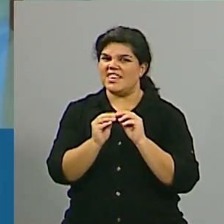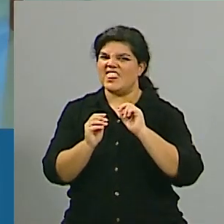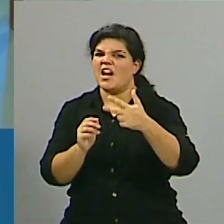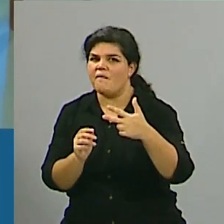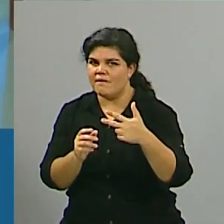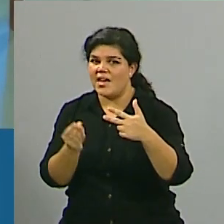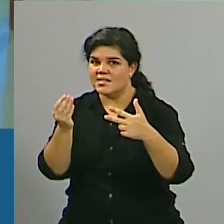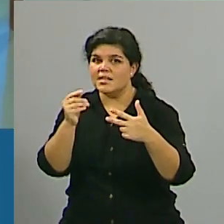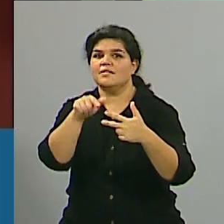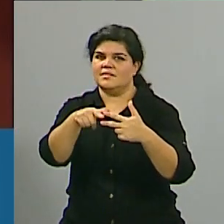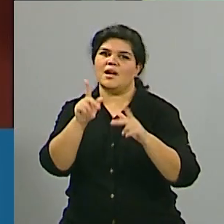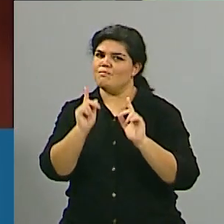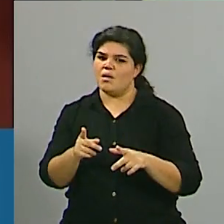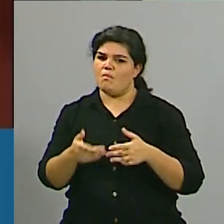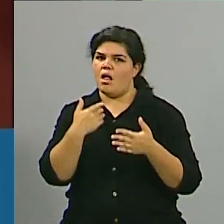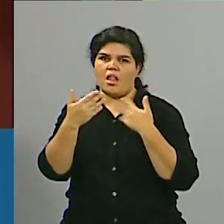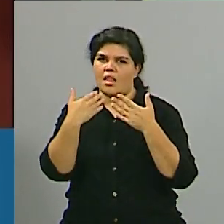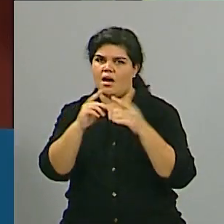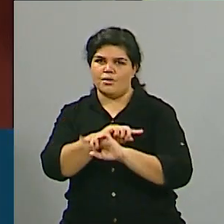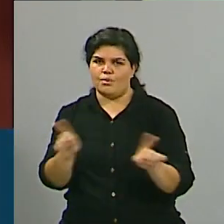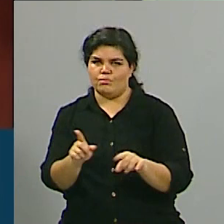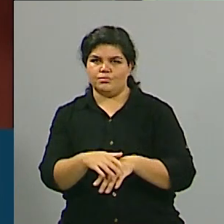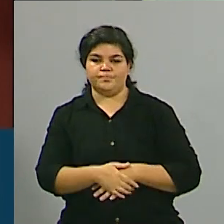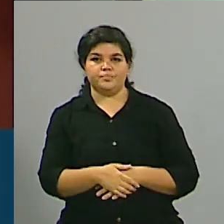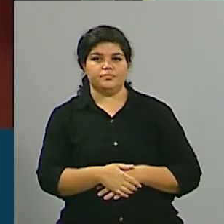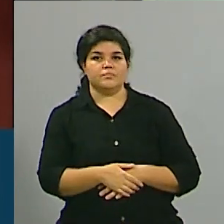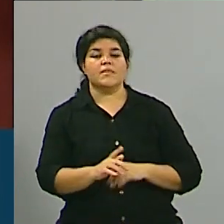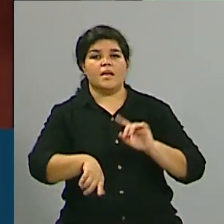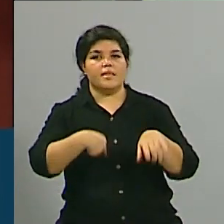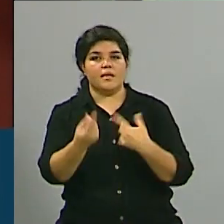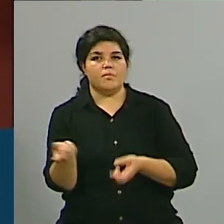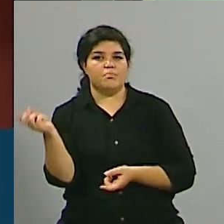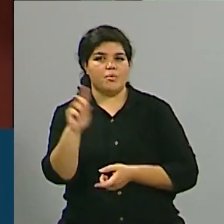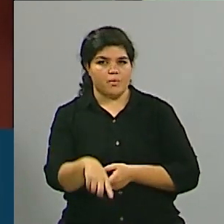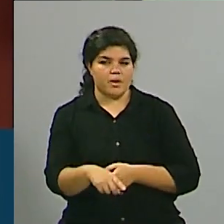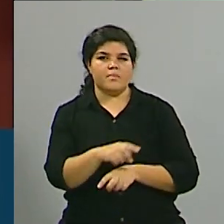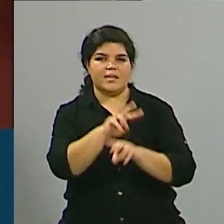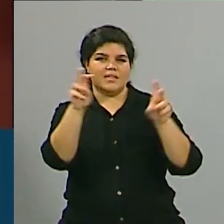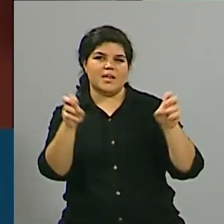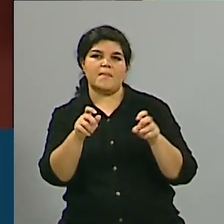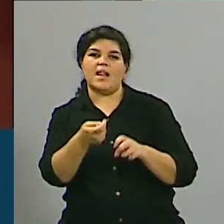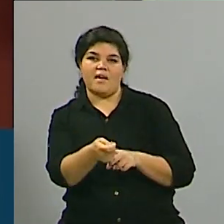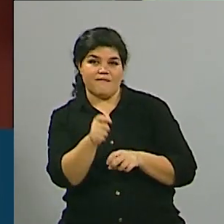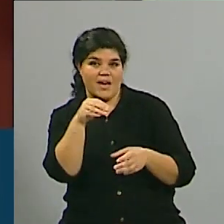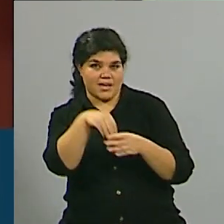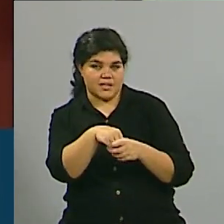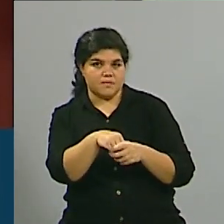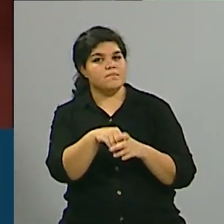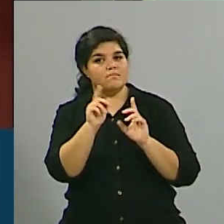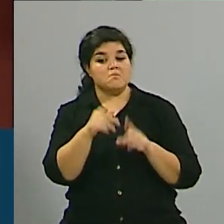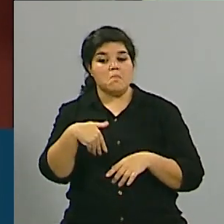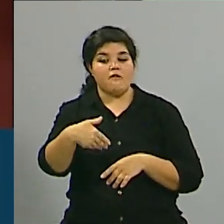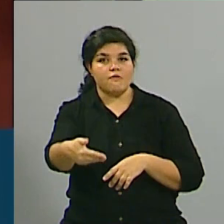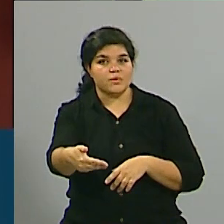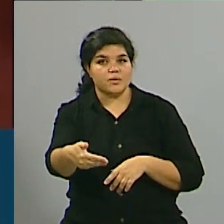vamos a ir a una pausa, Lucas, y enseguida vamos a regresar y vamos a seguir hablando de lo que está pasando en el departamento de Lavalle, teniendo en cuenta que se vienen las